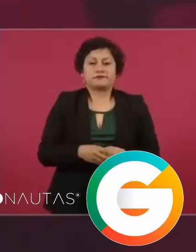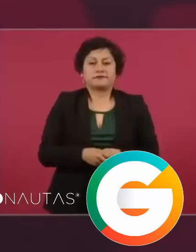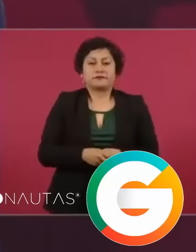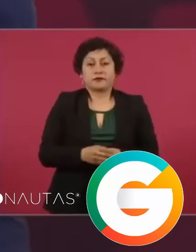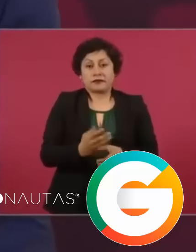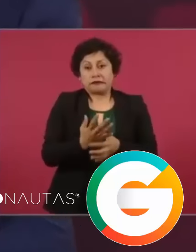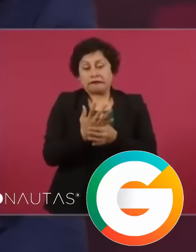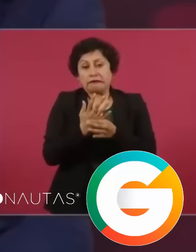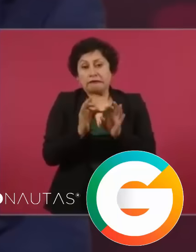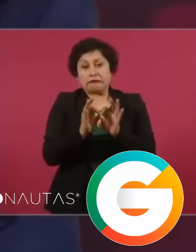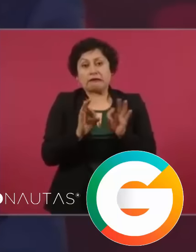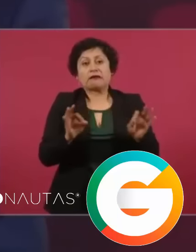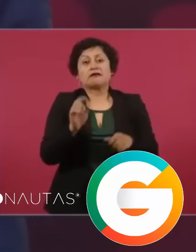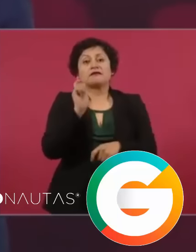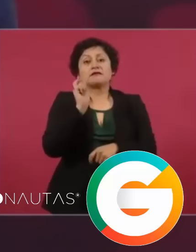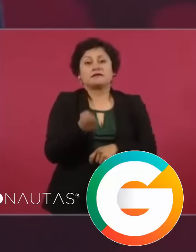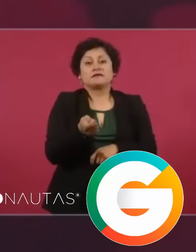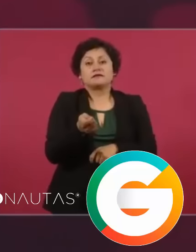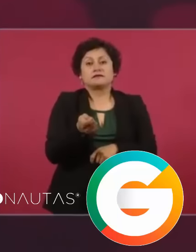debe,